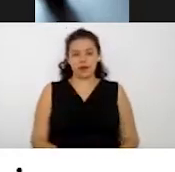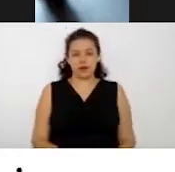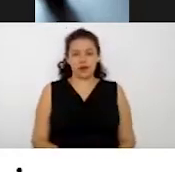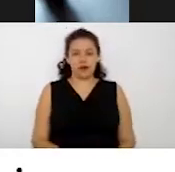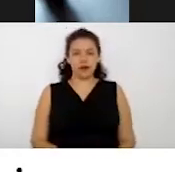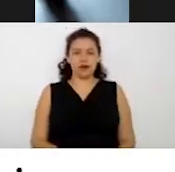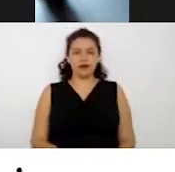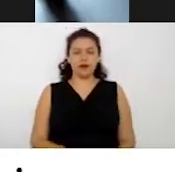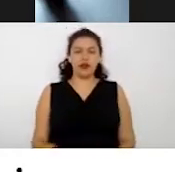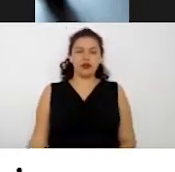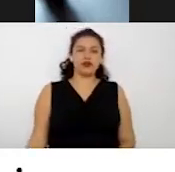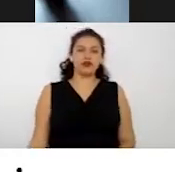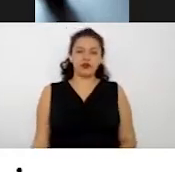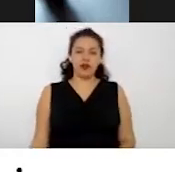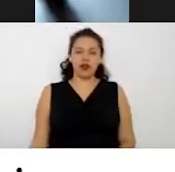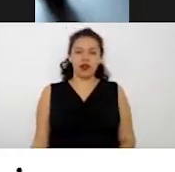Ahora bien,